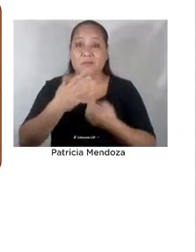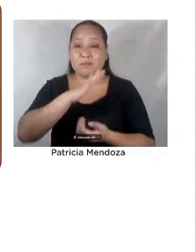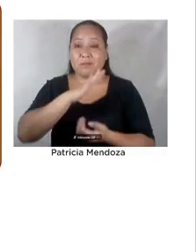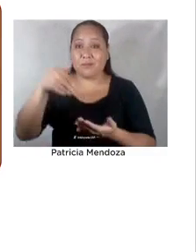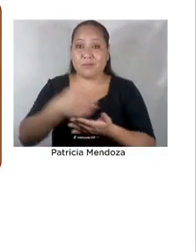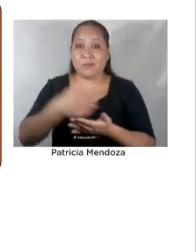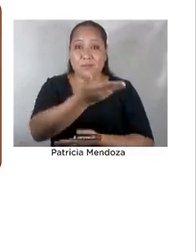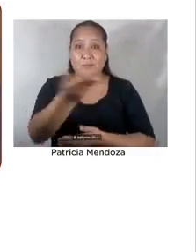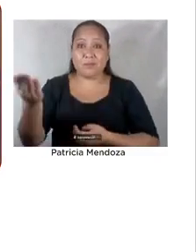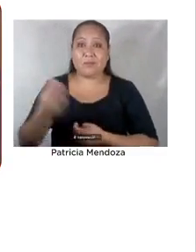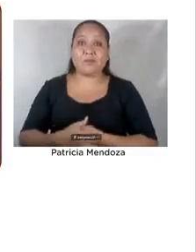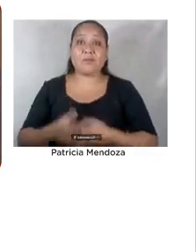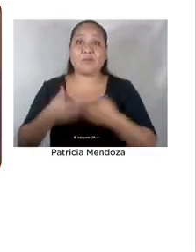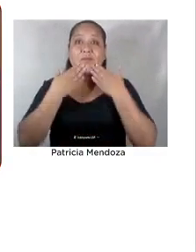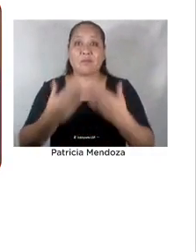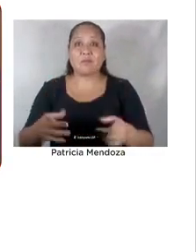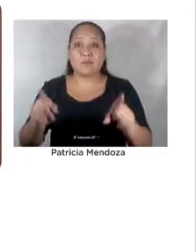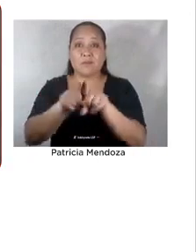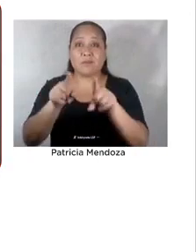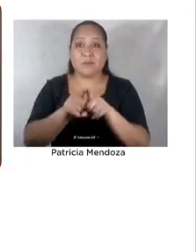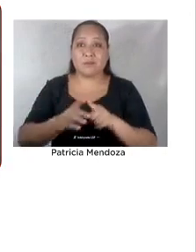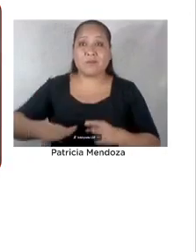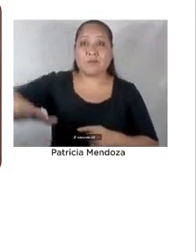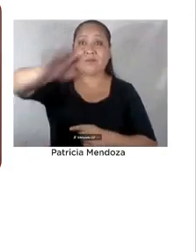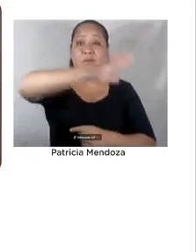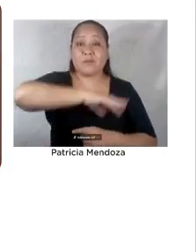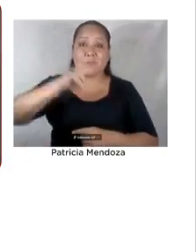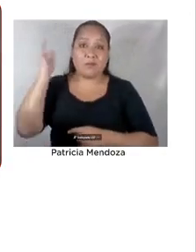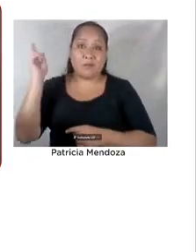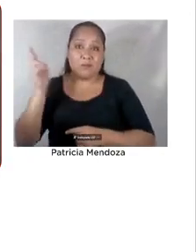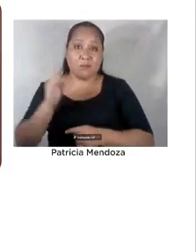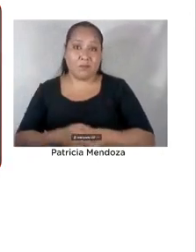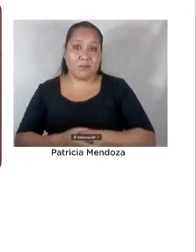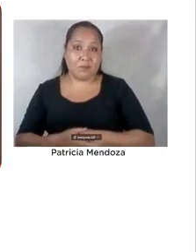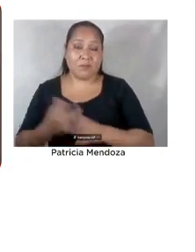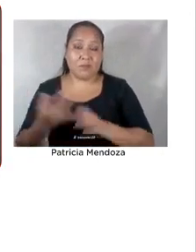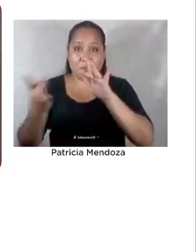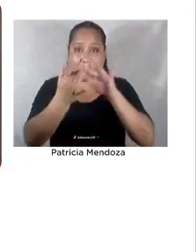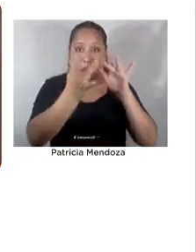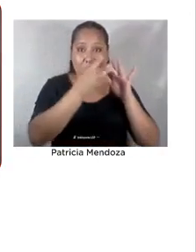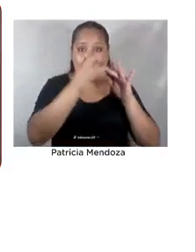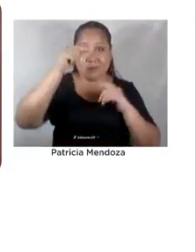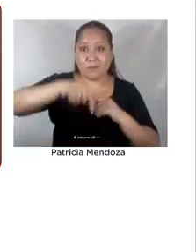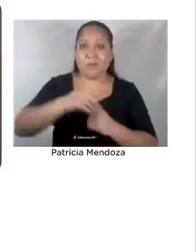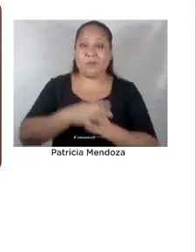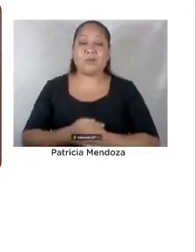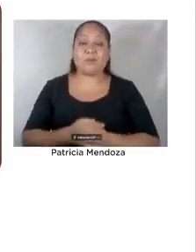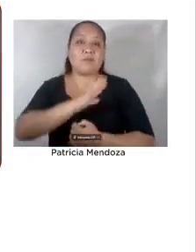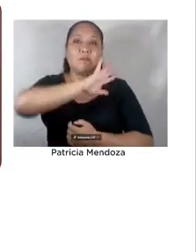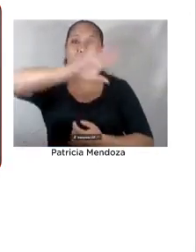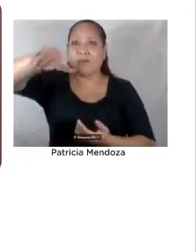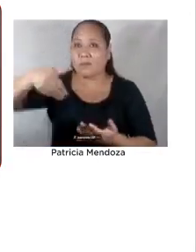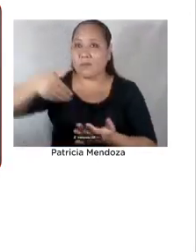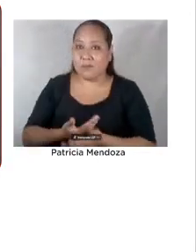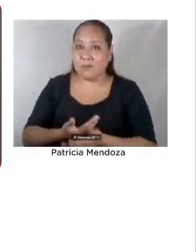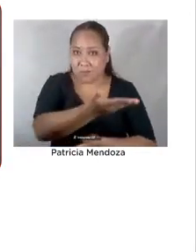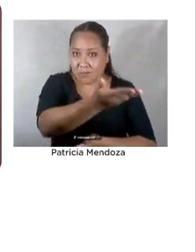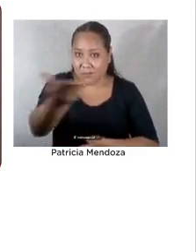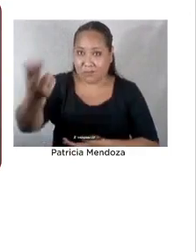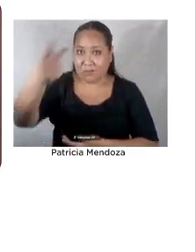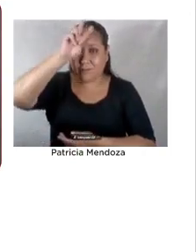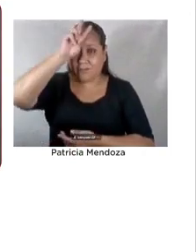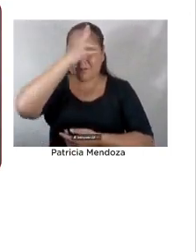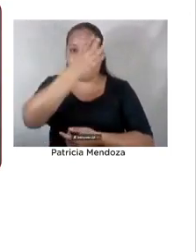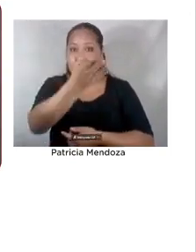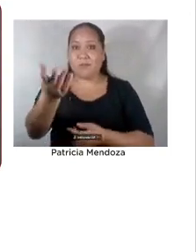ustedes. Gracias también a todos ustedes, docentes, que se han conectado a esta transmisión de todo el Perú, desde allí, desde donde están